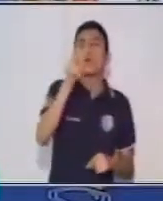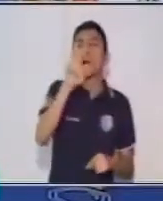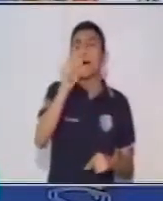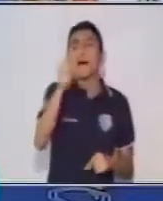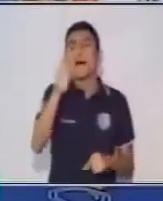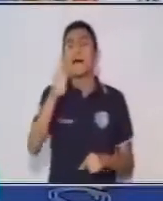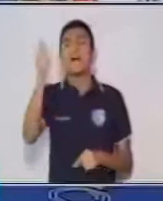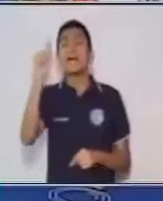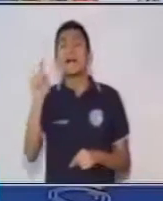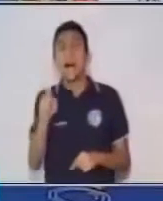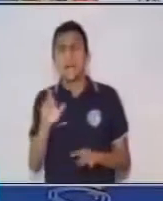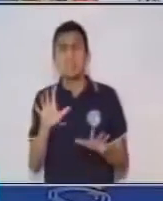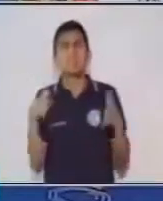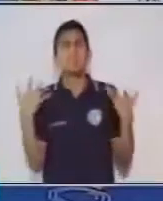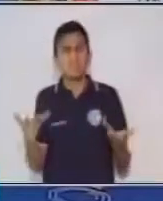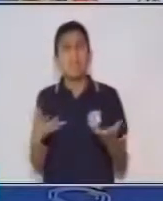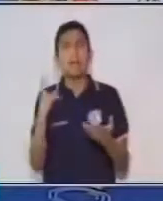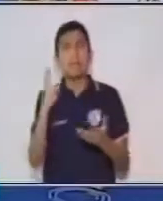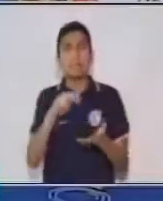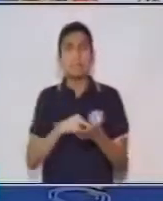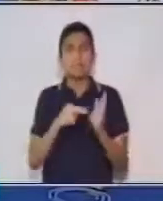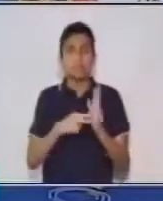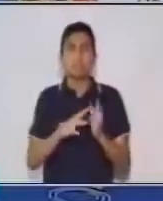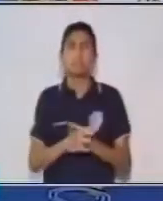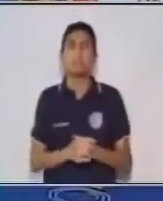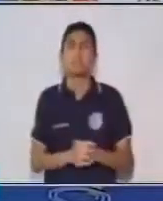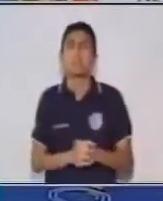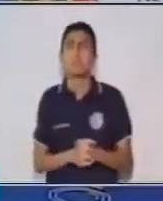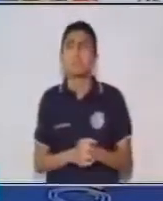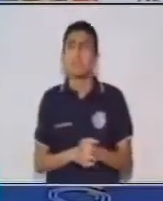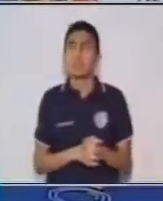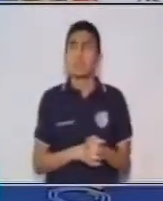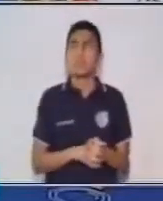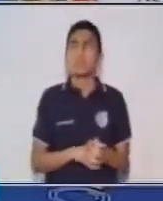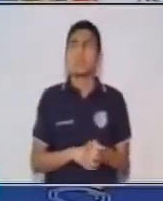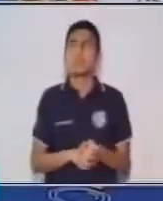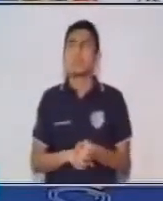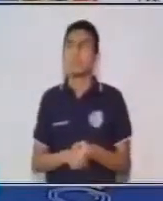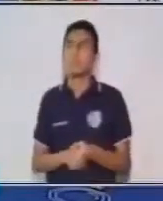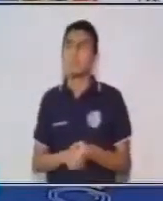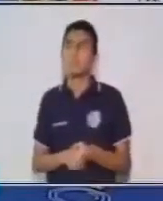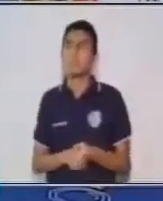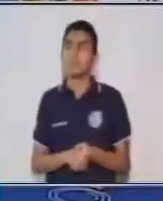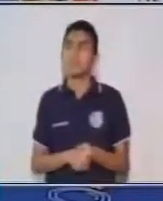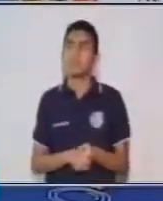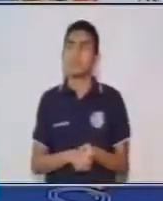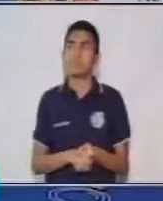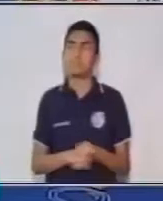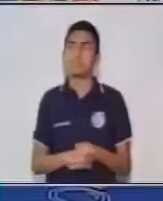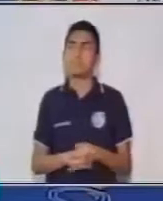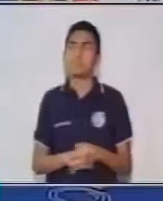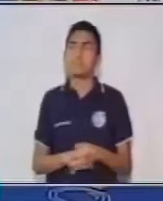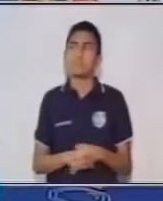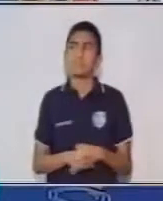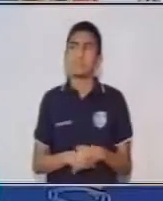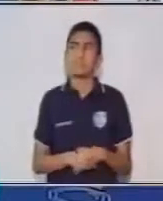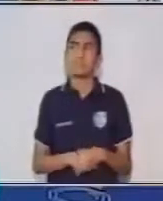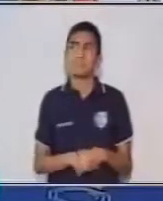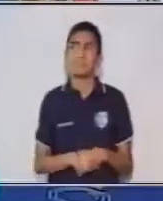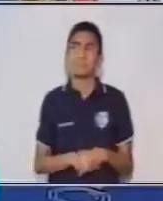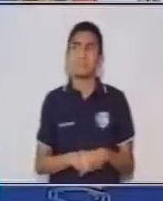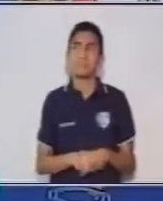Sería un futuro del indicativo, tú llorarás. Y por último, tenemos